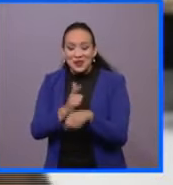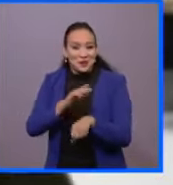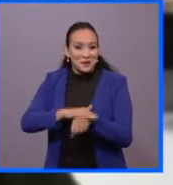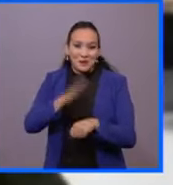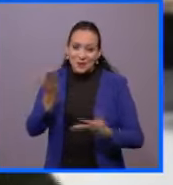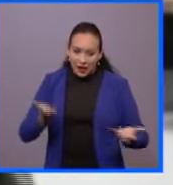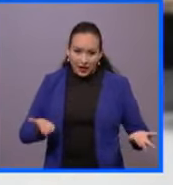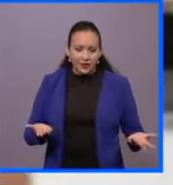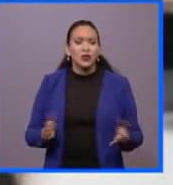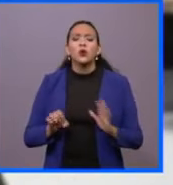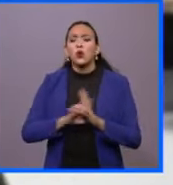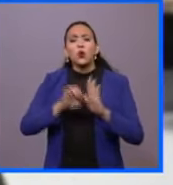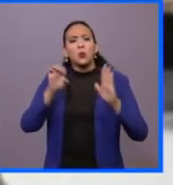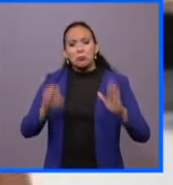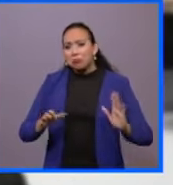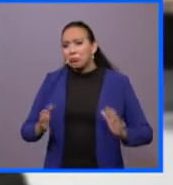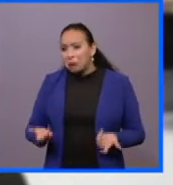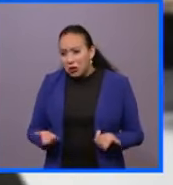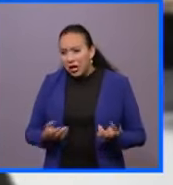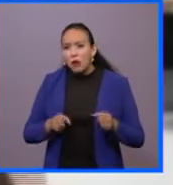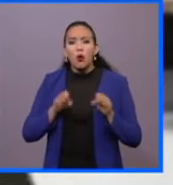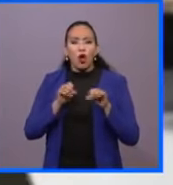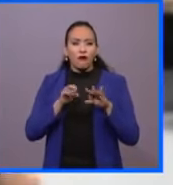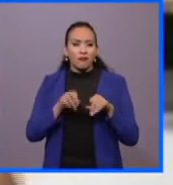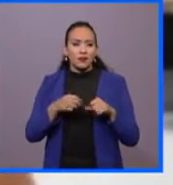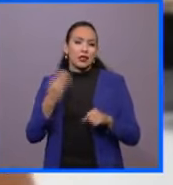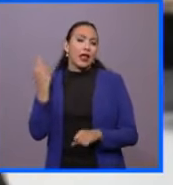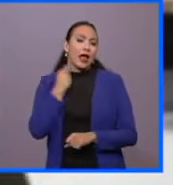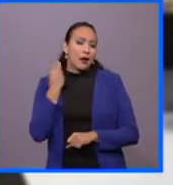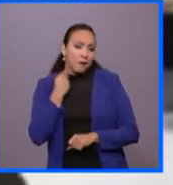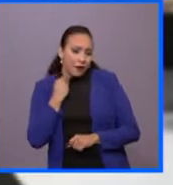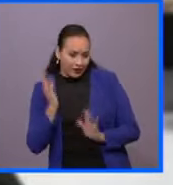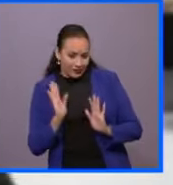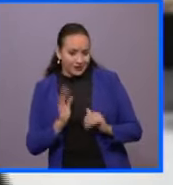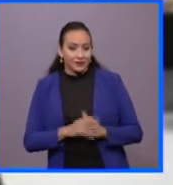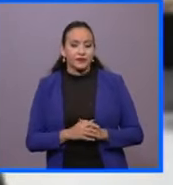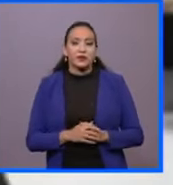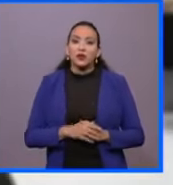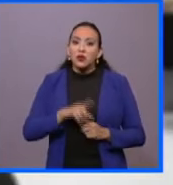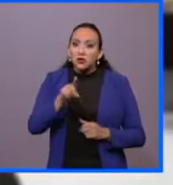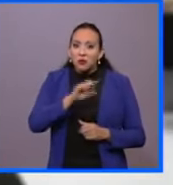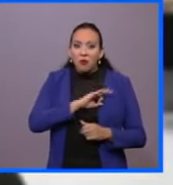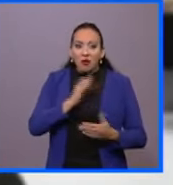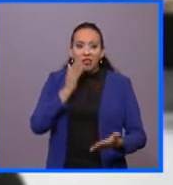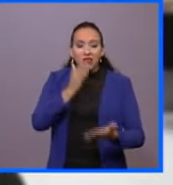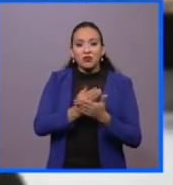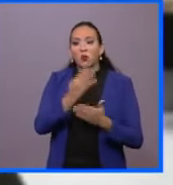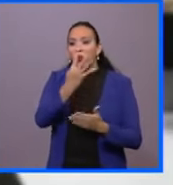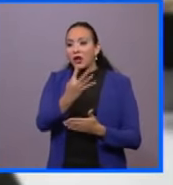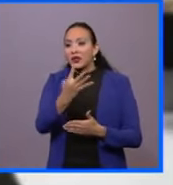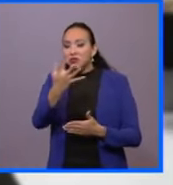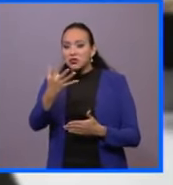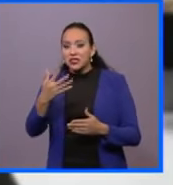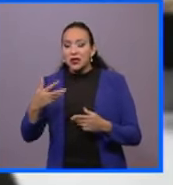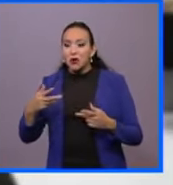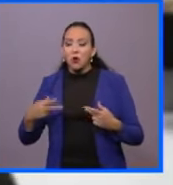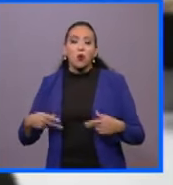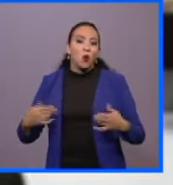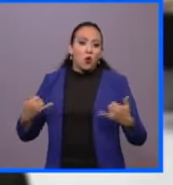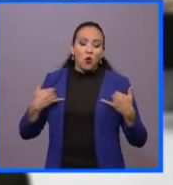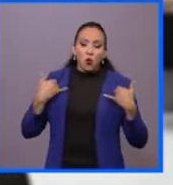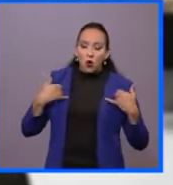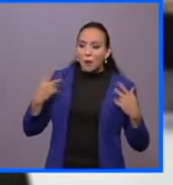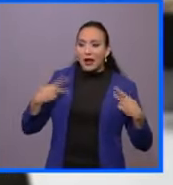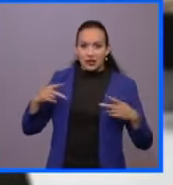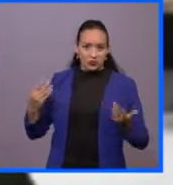en un despacho de abogados o en cualquier oficina pues ya te puedes encontrar con 4 o 5 generaciones y